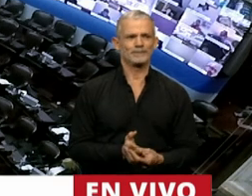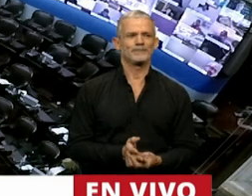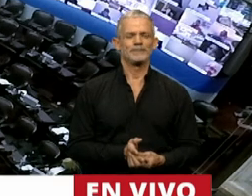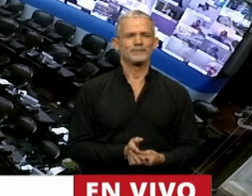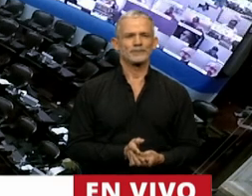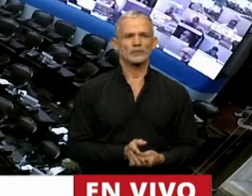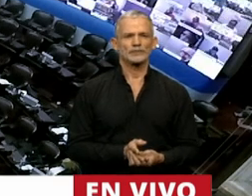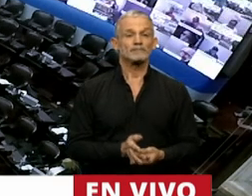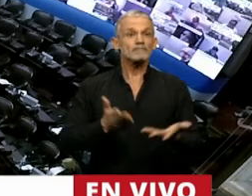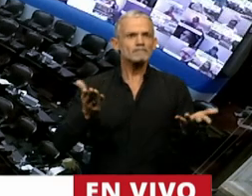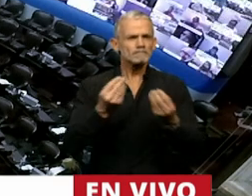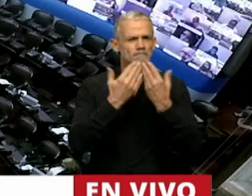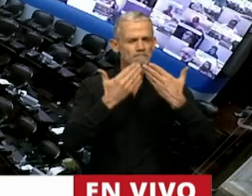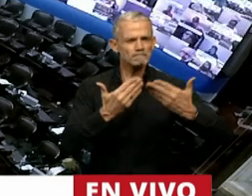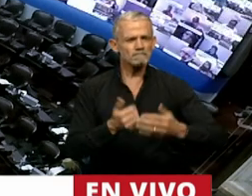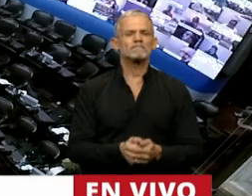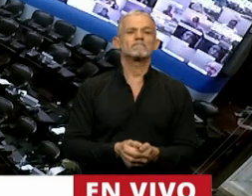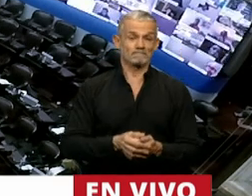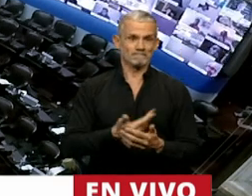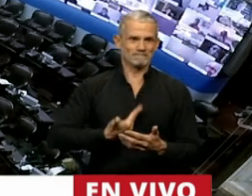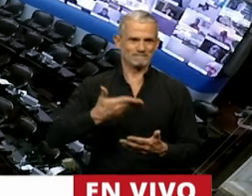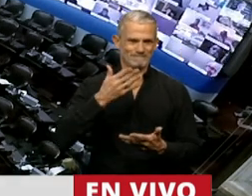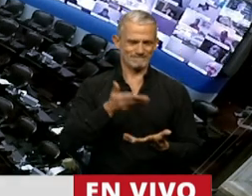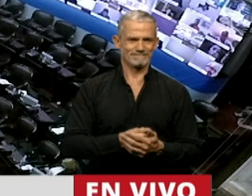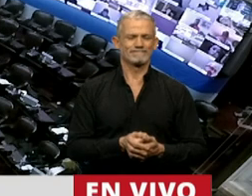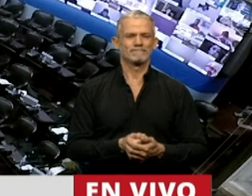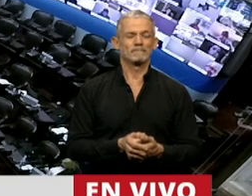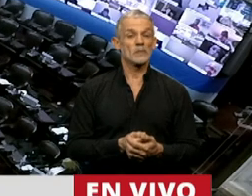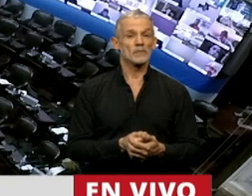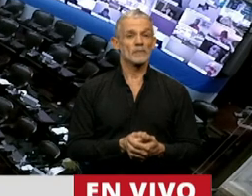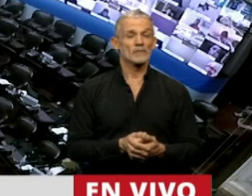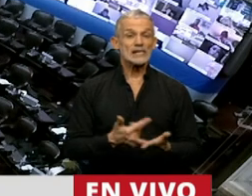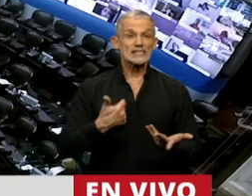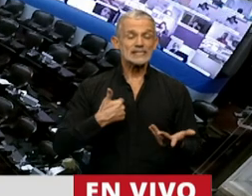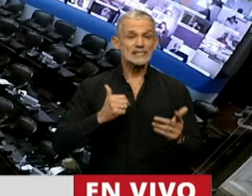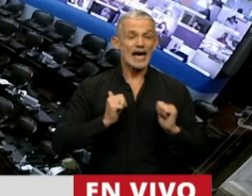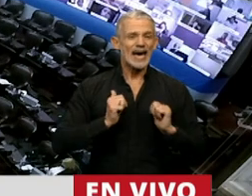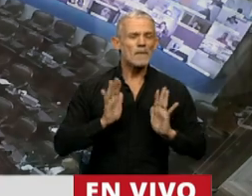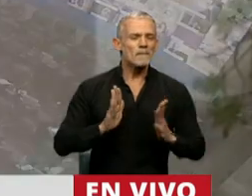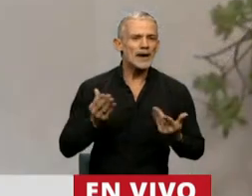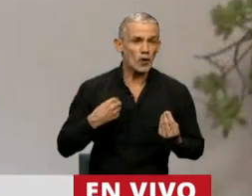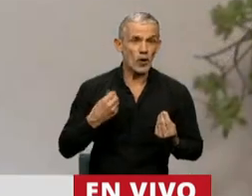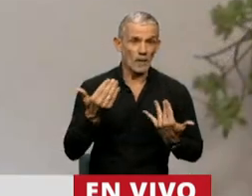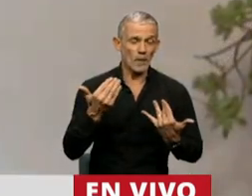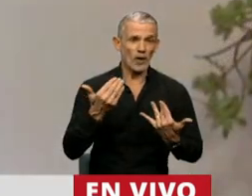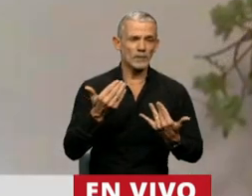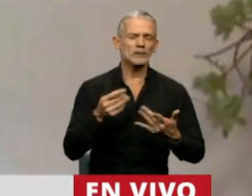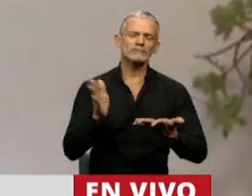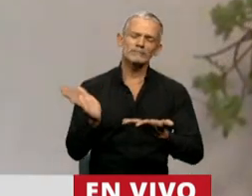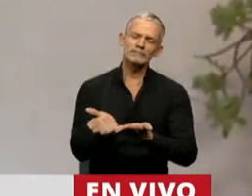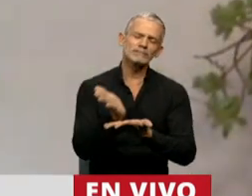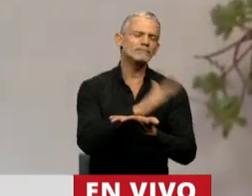a bueno Muchas gracias señor espero que podamos dar vuelta a la